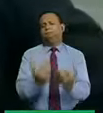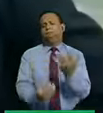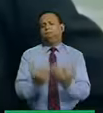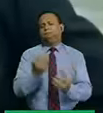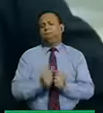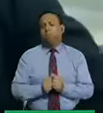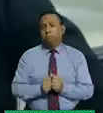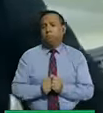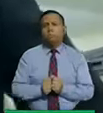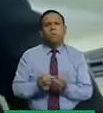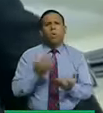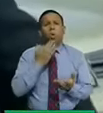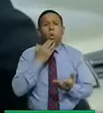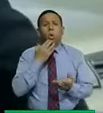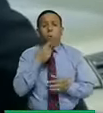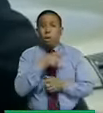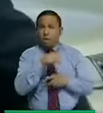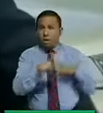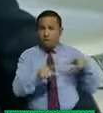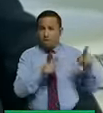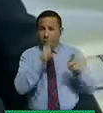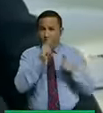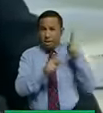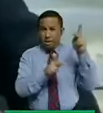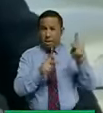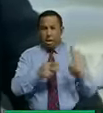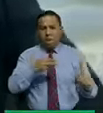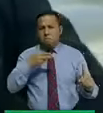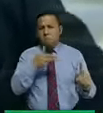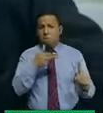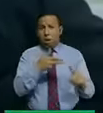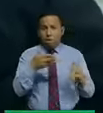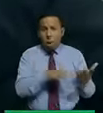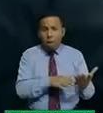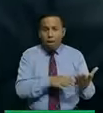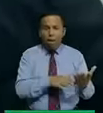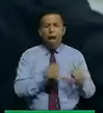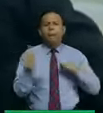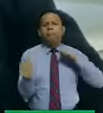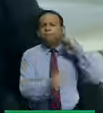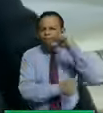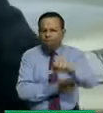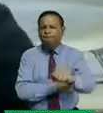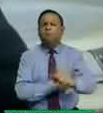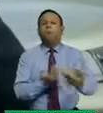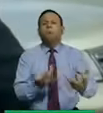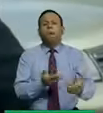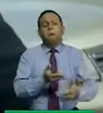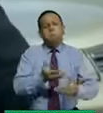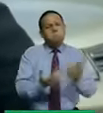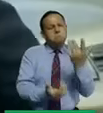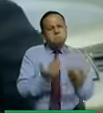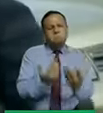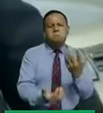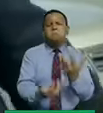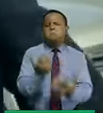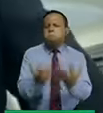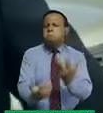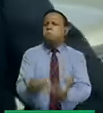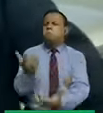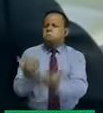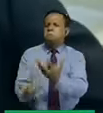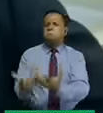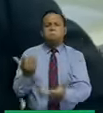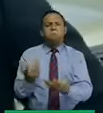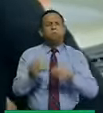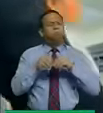El asesinato que ocurrió justamente en Las Palmas tiene algún tipo de correlación con los incendios simultáneos de algunos vehículos que está generando